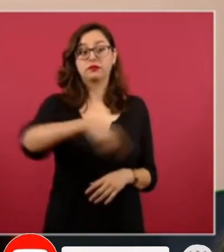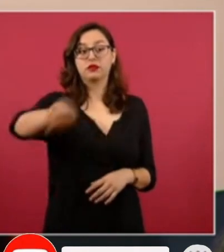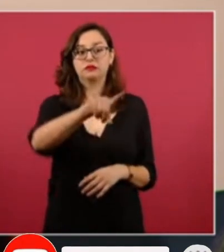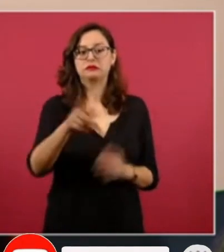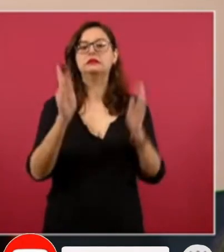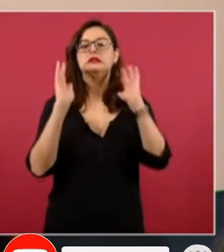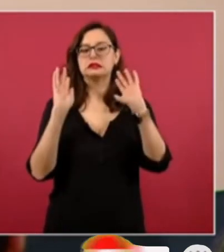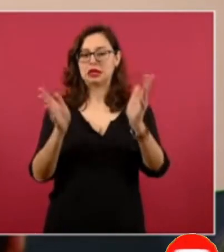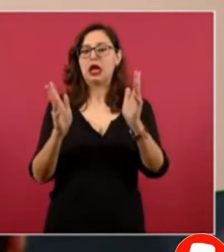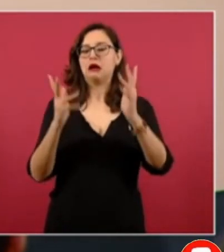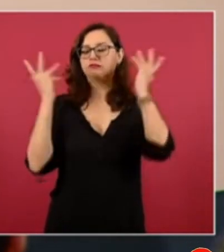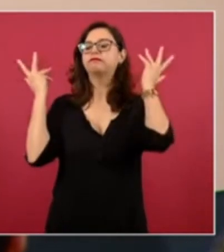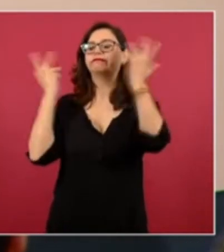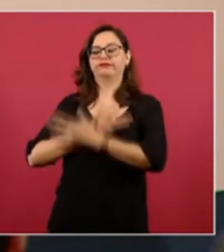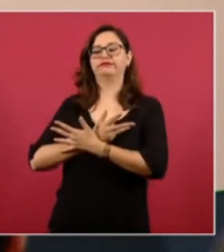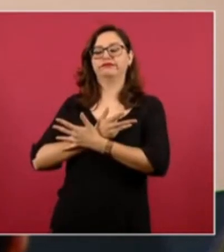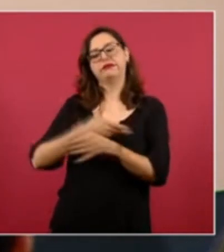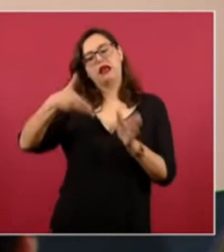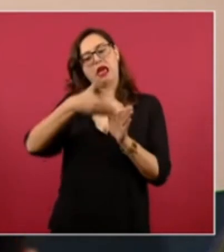con claridad, no pagaban